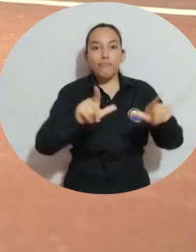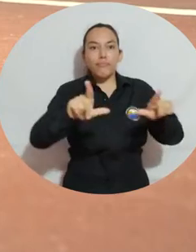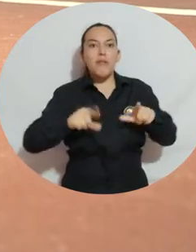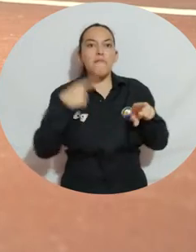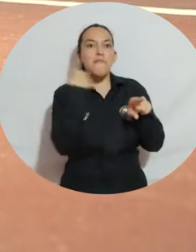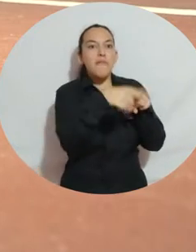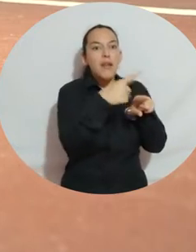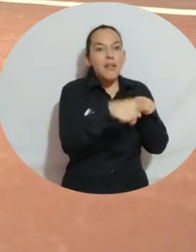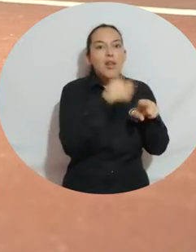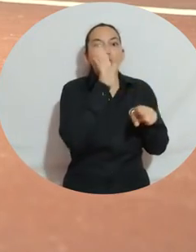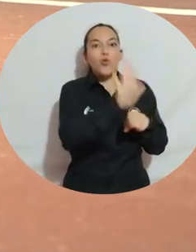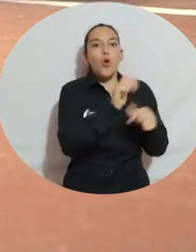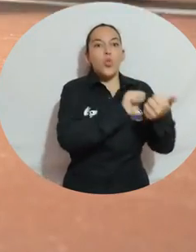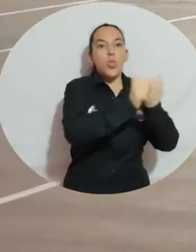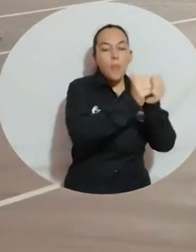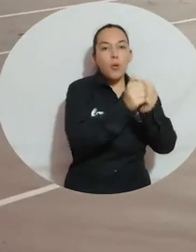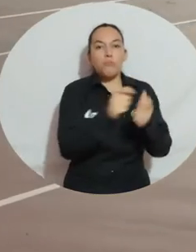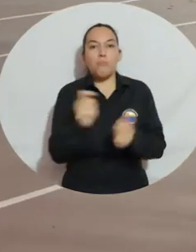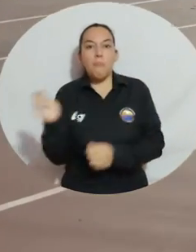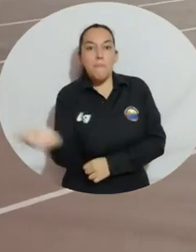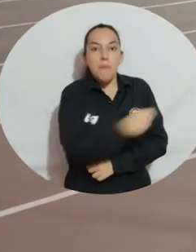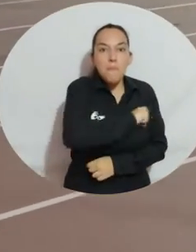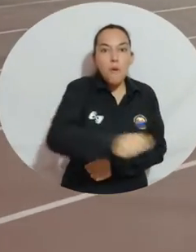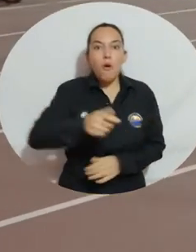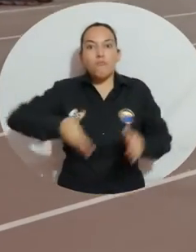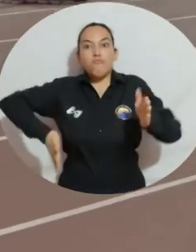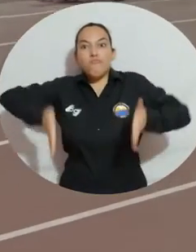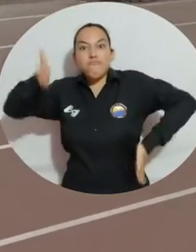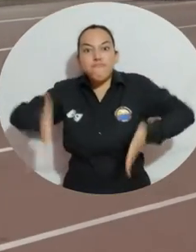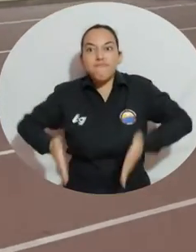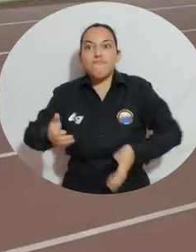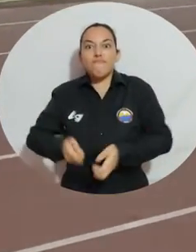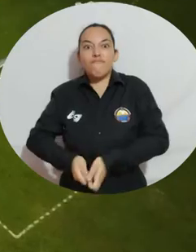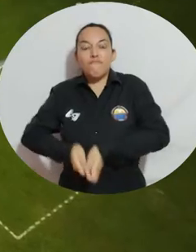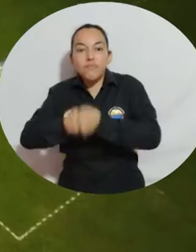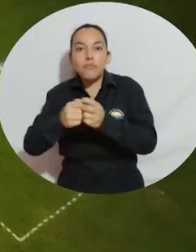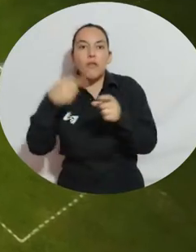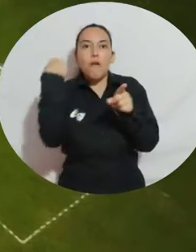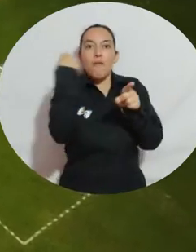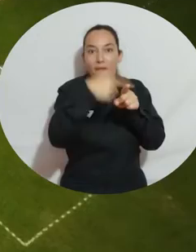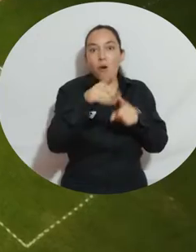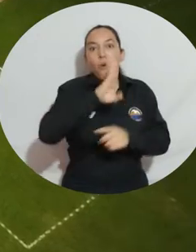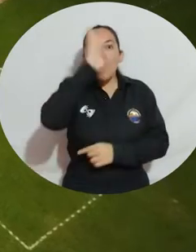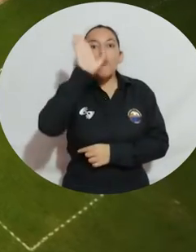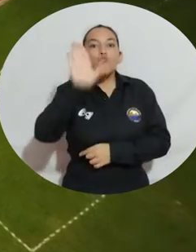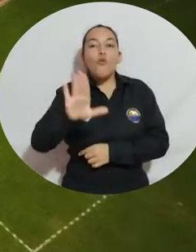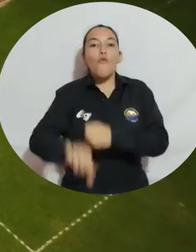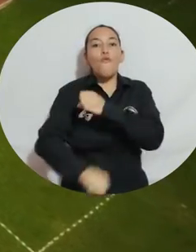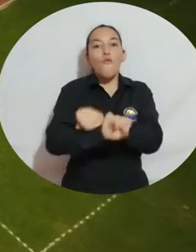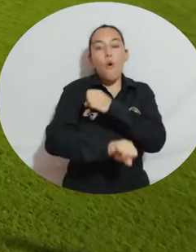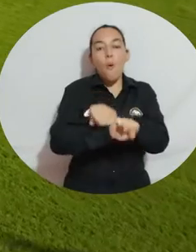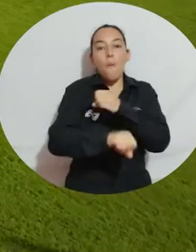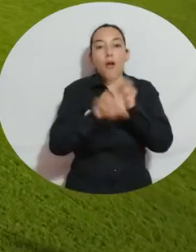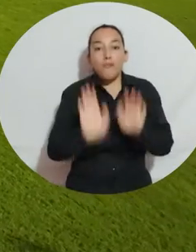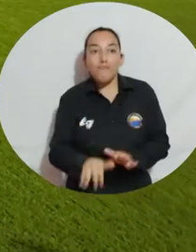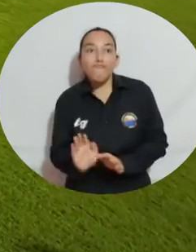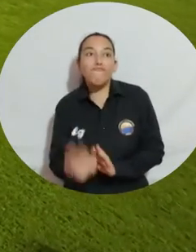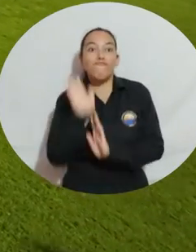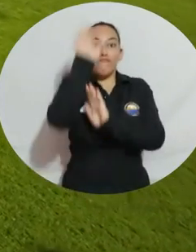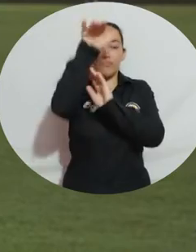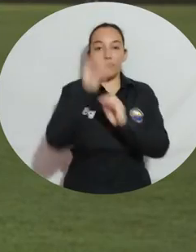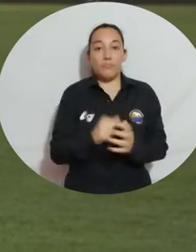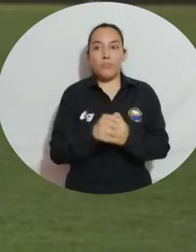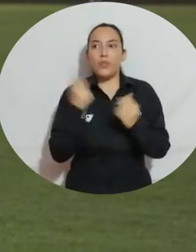graduados diferentes disciplinas deportivas como ping-pong, atletismo y softball, además de las tradicionales como el fútbol y el